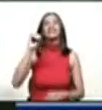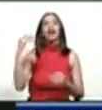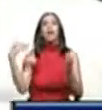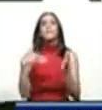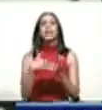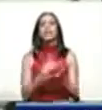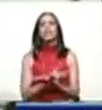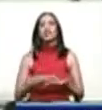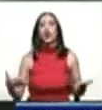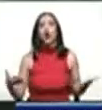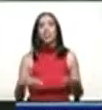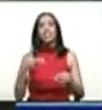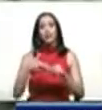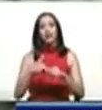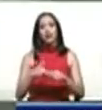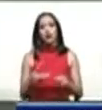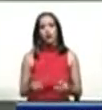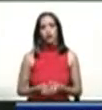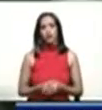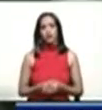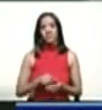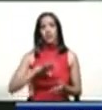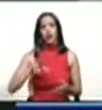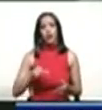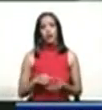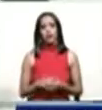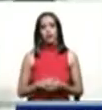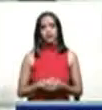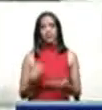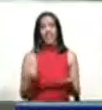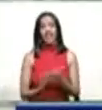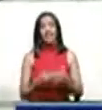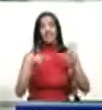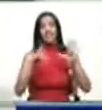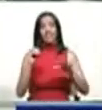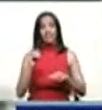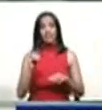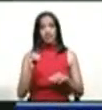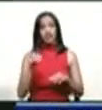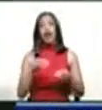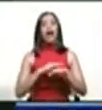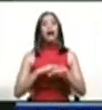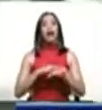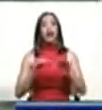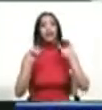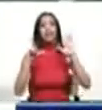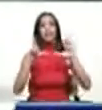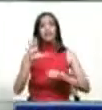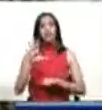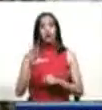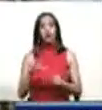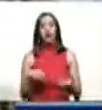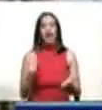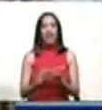30.000 millones de barriles de crudo venezolano se llevaron. Hasta el 75. Bueno, hay que sumar hasta el 98. 23